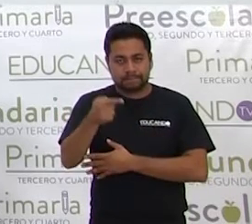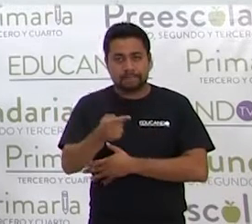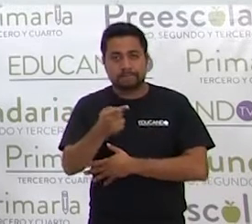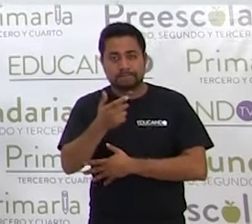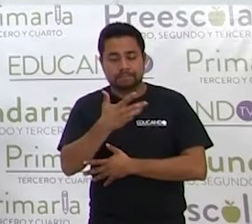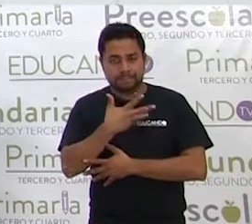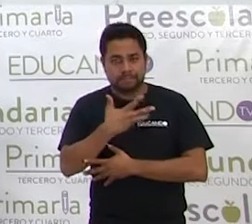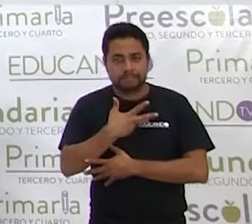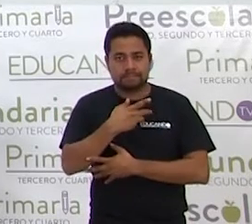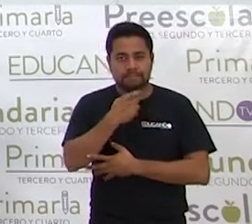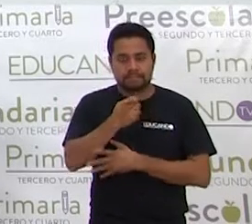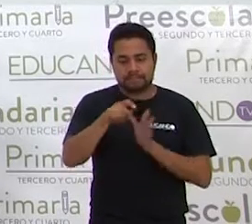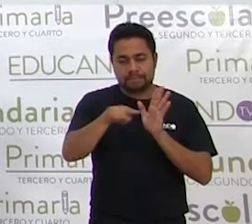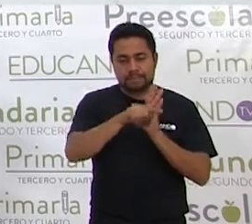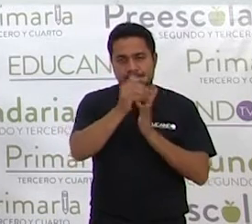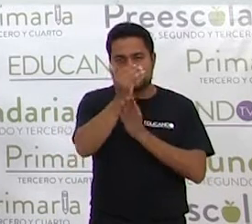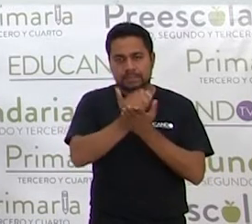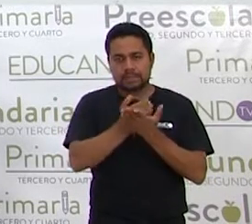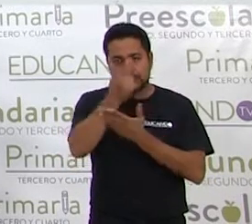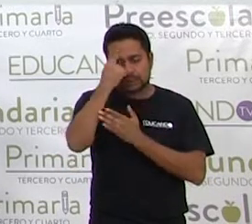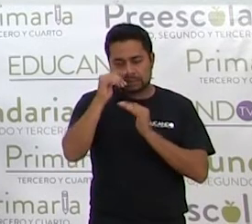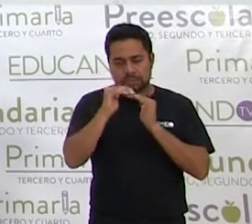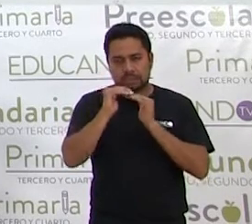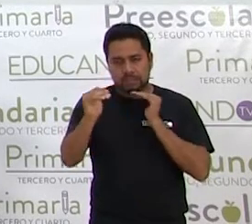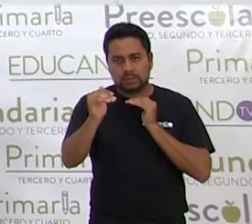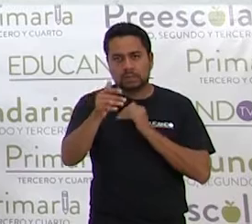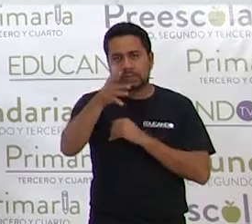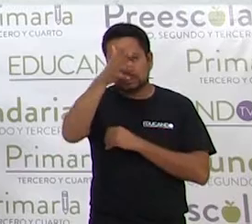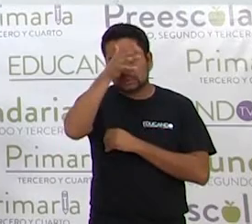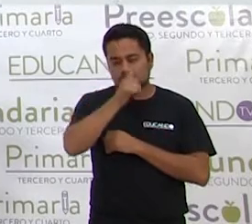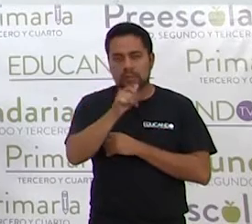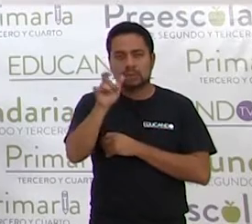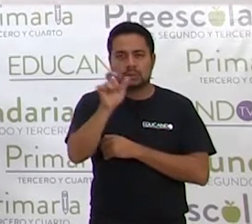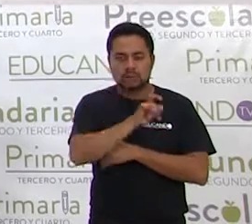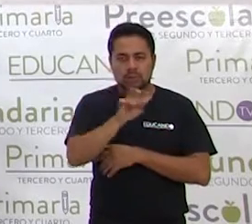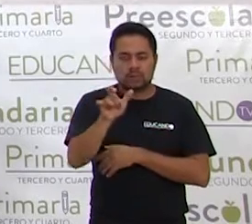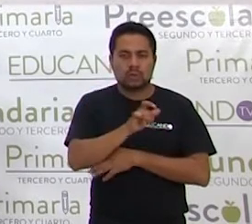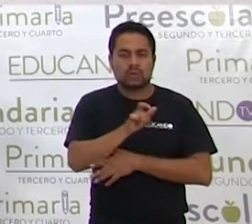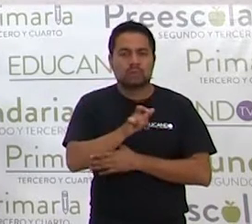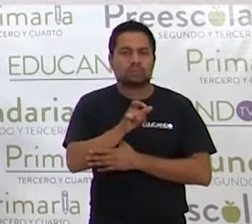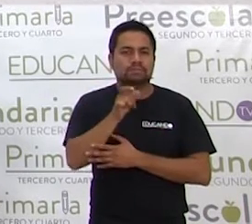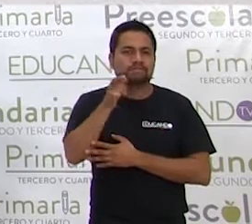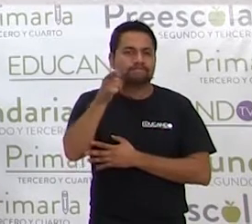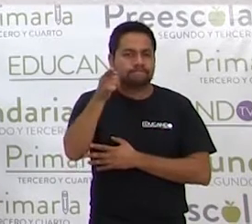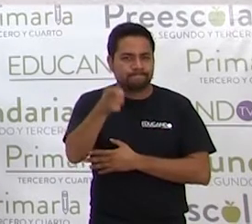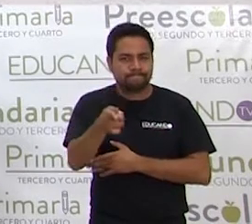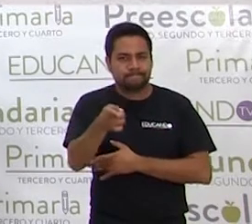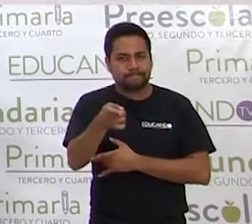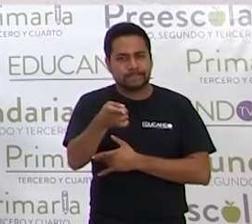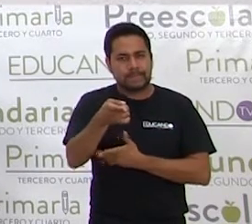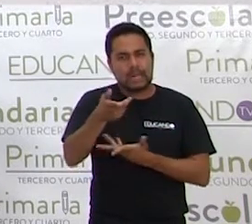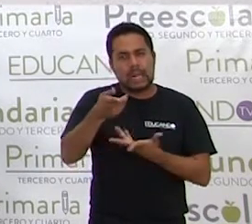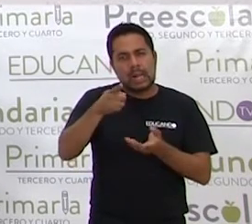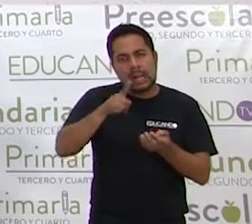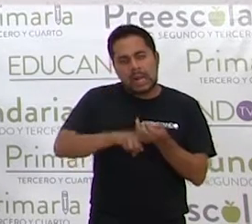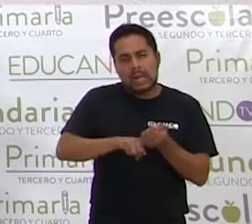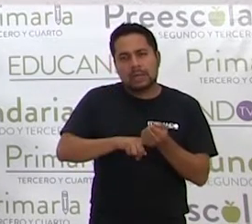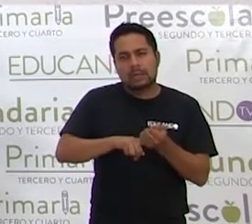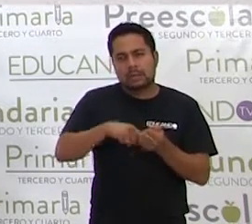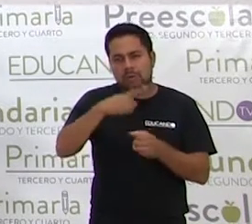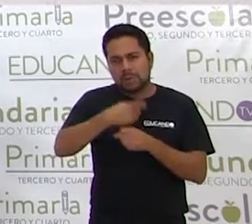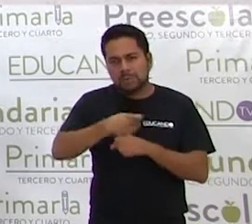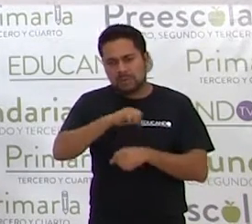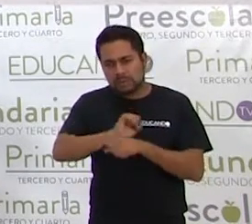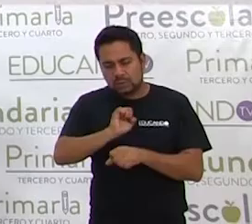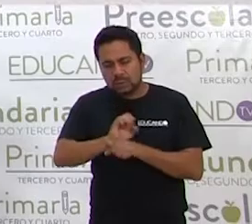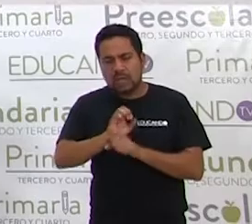una resta de fracciones se acuerdan cuando ustedes en la primaria en primero de secundaria